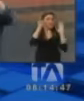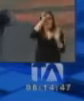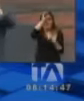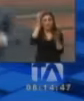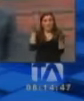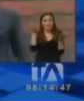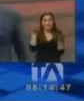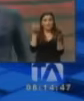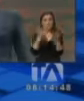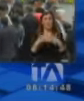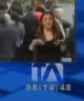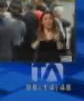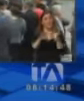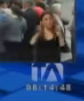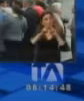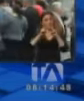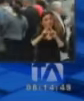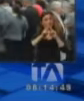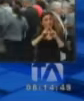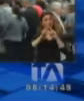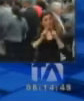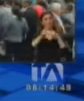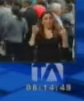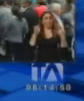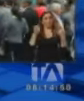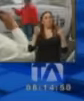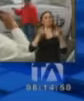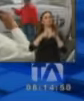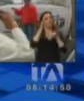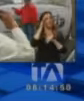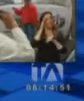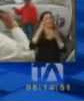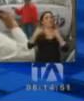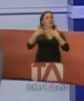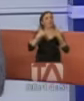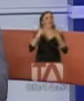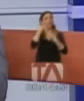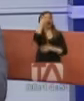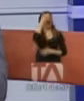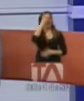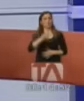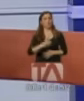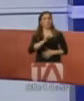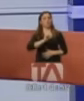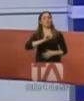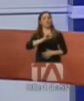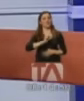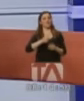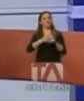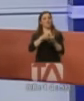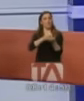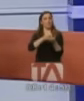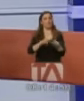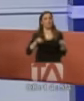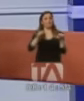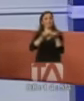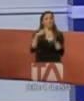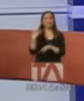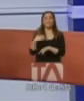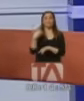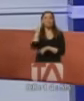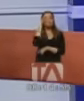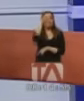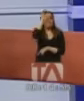vez si lo conocieran, igual se opondrían, pero al menos ya tienen el beneficio de que es una decisión que la hacen conscientemente. La gente de la Plaza Argentina tampoco